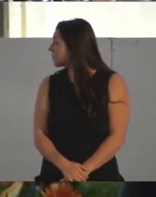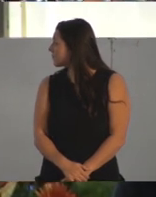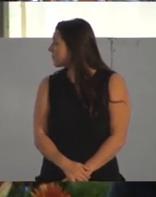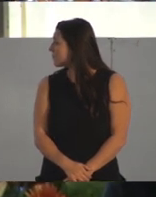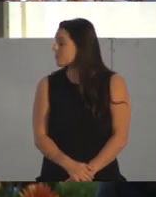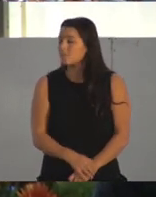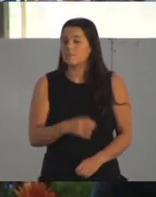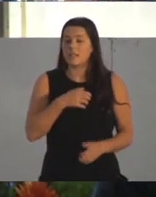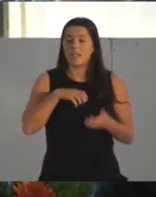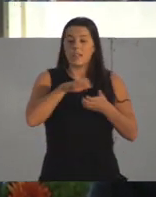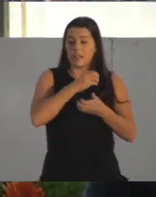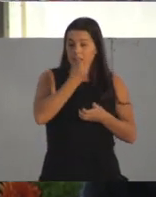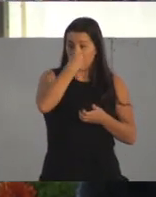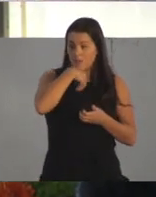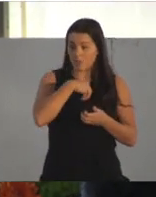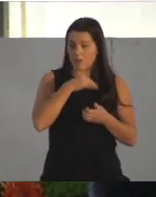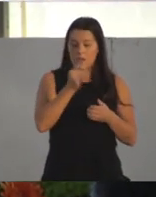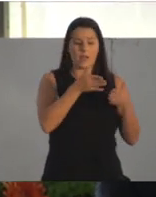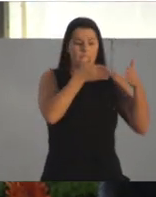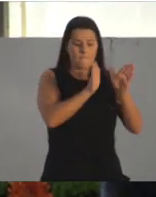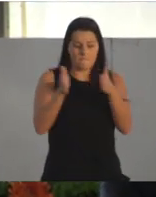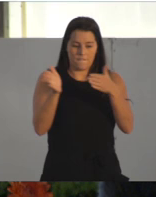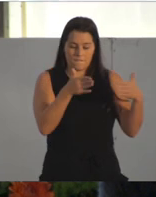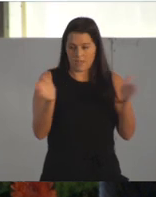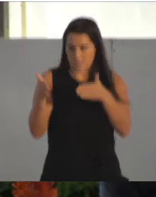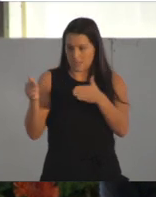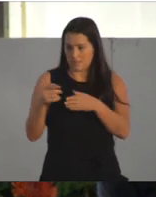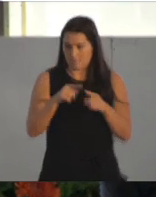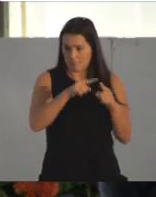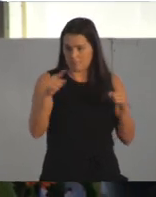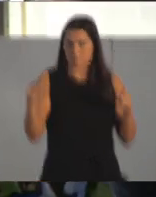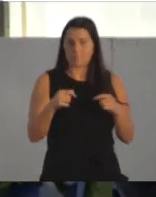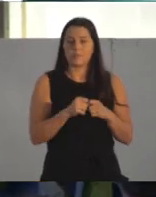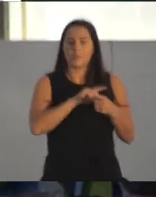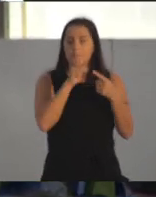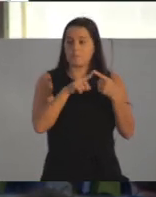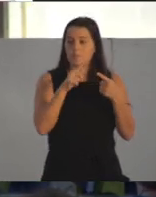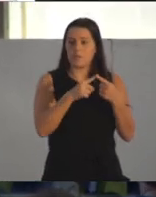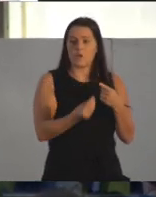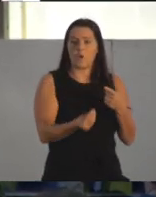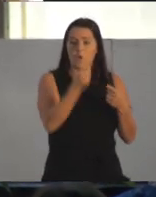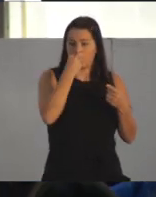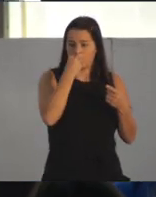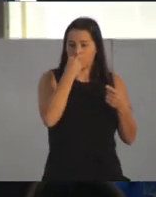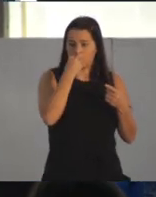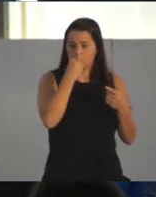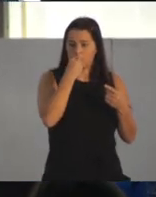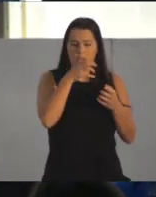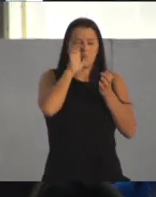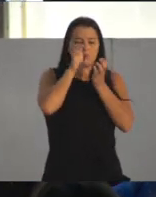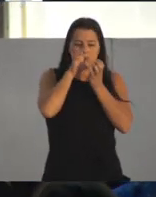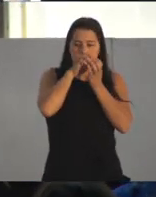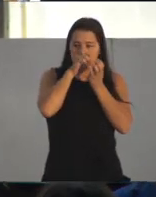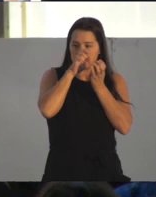La deglución tiene varias fases. Una primera fase es la fase oral, es cuando los alimentos están en la boca. En esta fase lo que hacemos es masticar